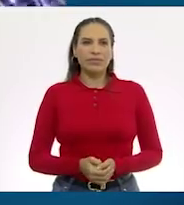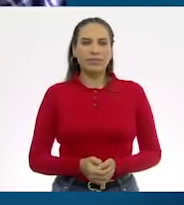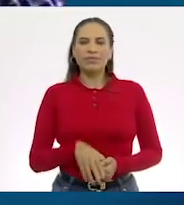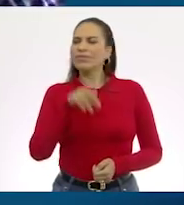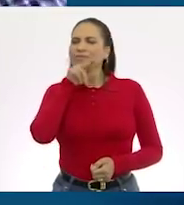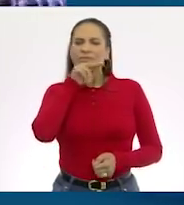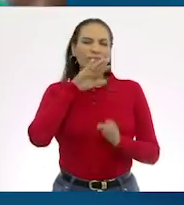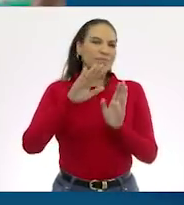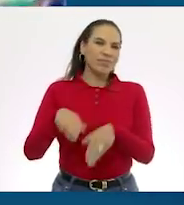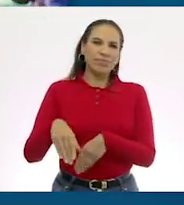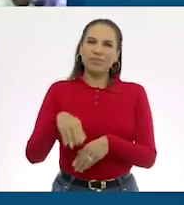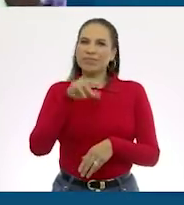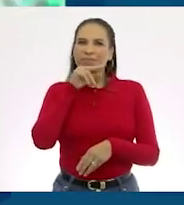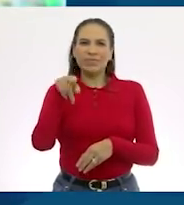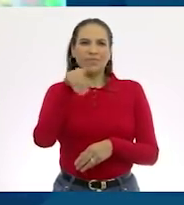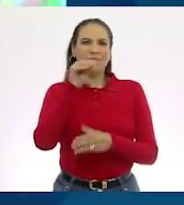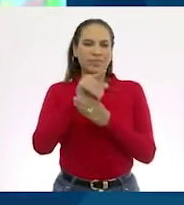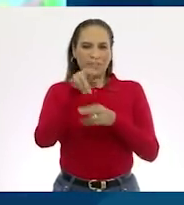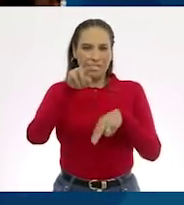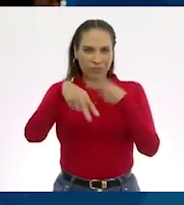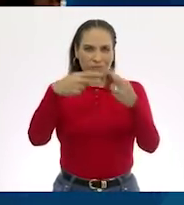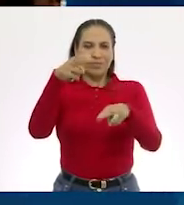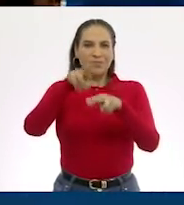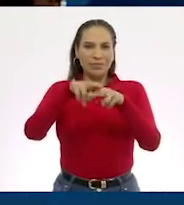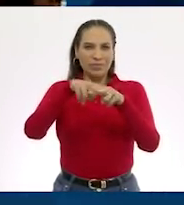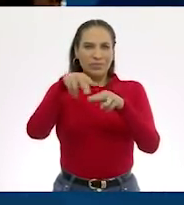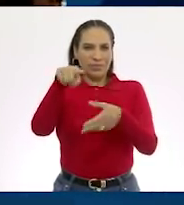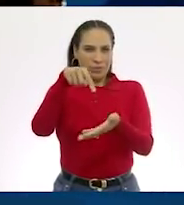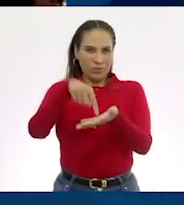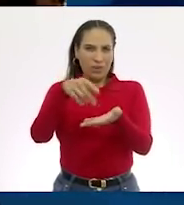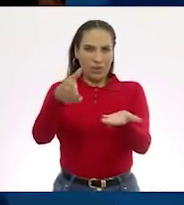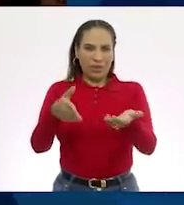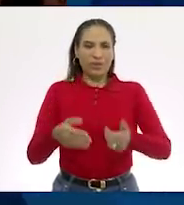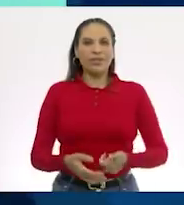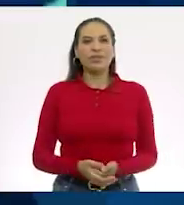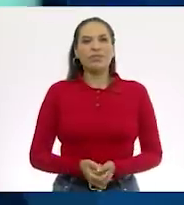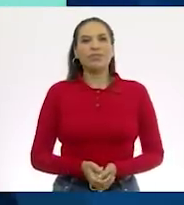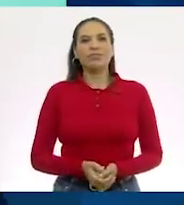te preocupes. Preséntate, es tu lugar.